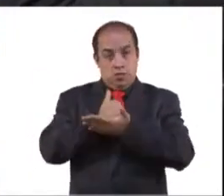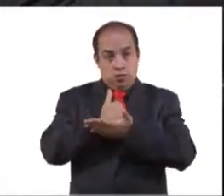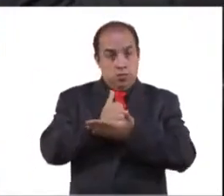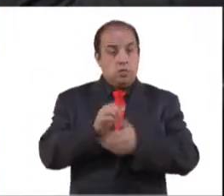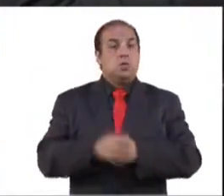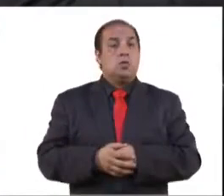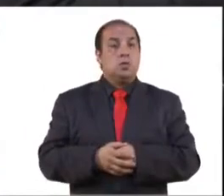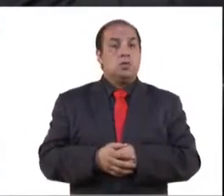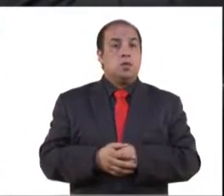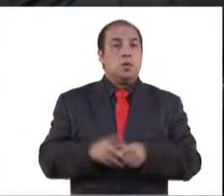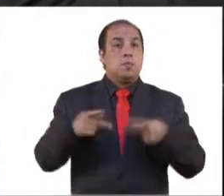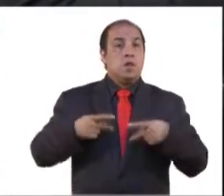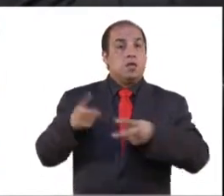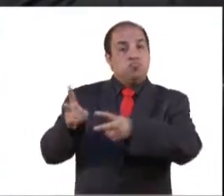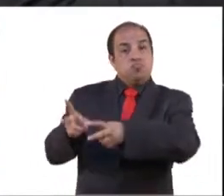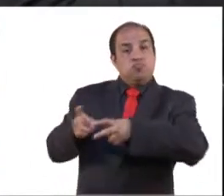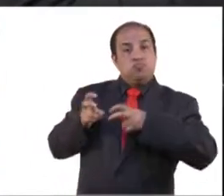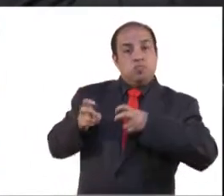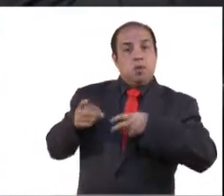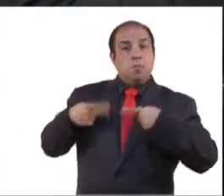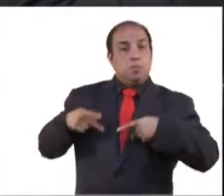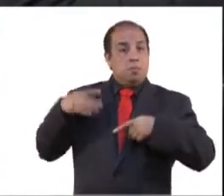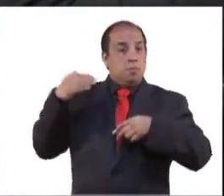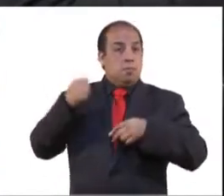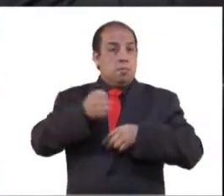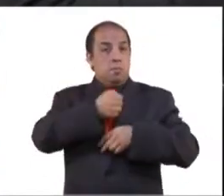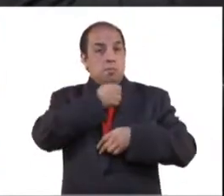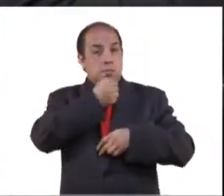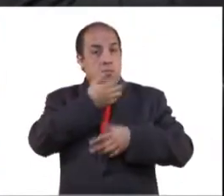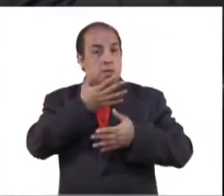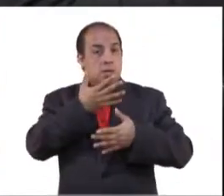donde asaltan, ¿no?, a las personas mayores. ¿Qué